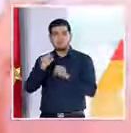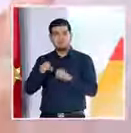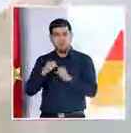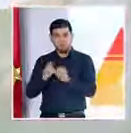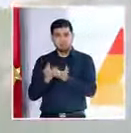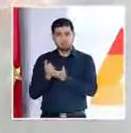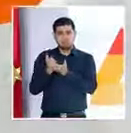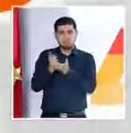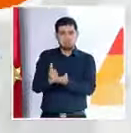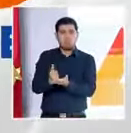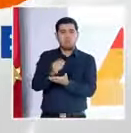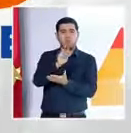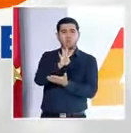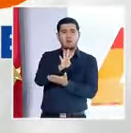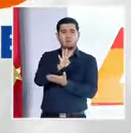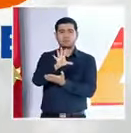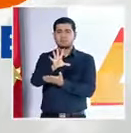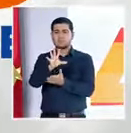departamental, se caracterizaron